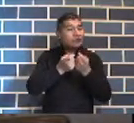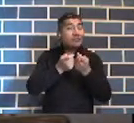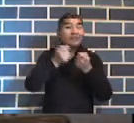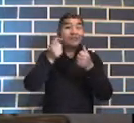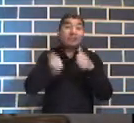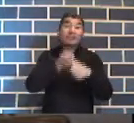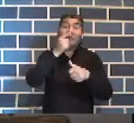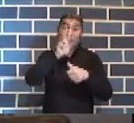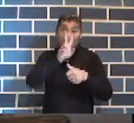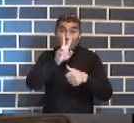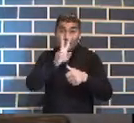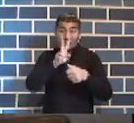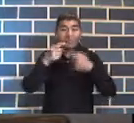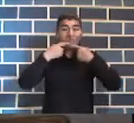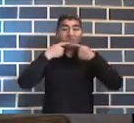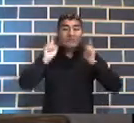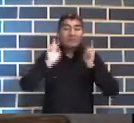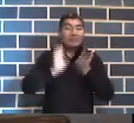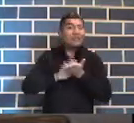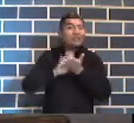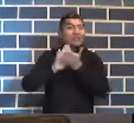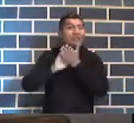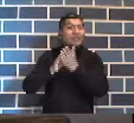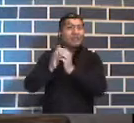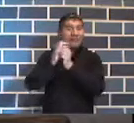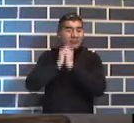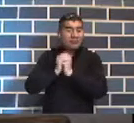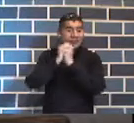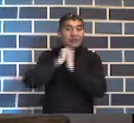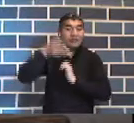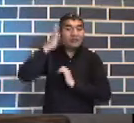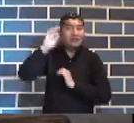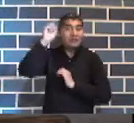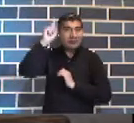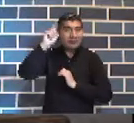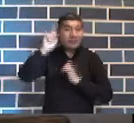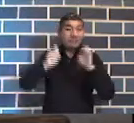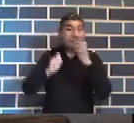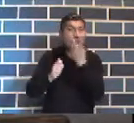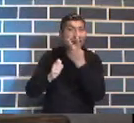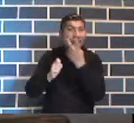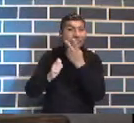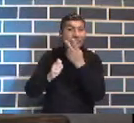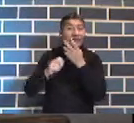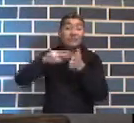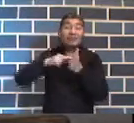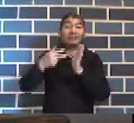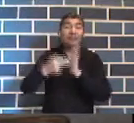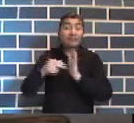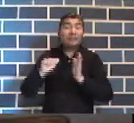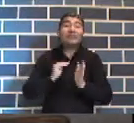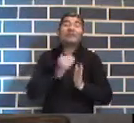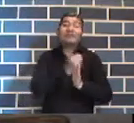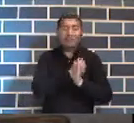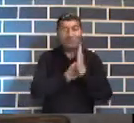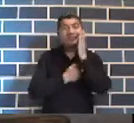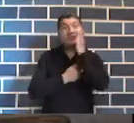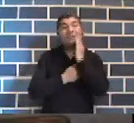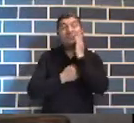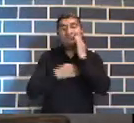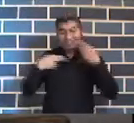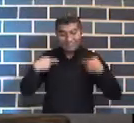primeras dos una expresión de la alabanza y adoración a dios y la segunda se refiere a nuestra experiencia